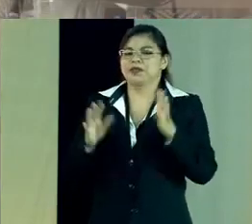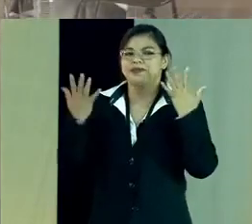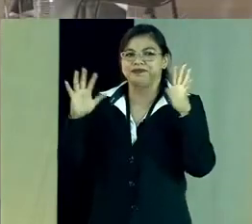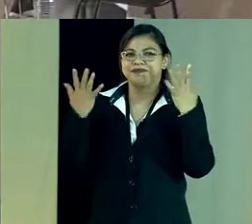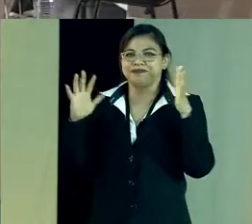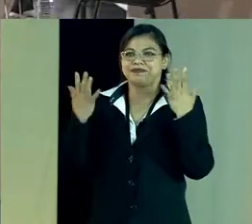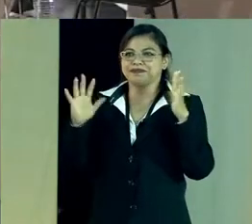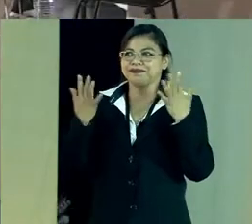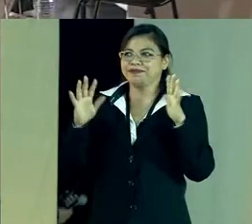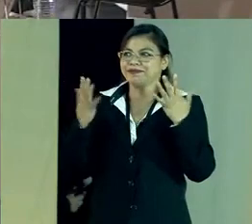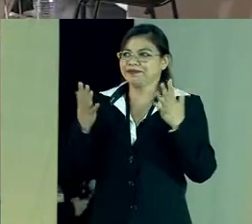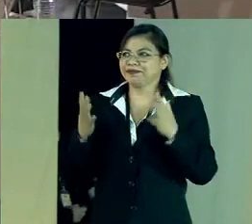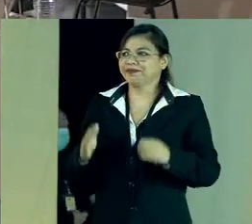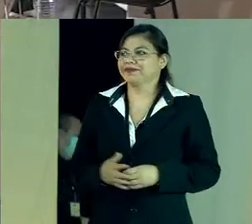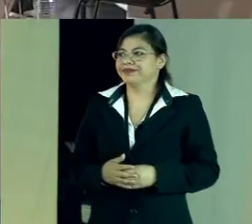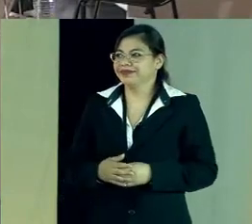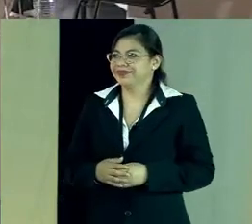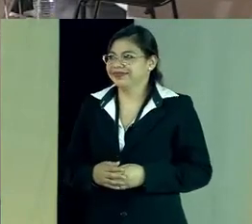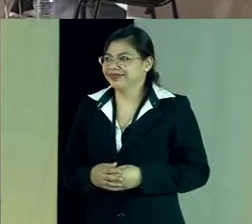el borde izquierdo